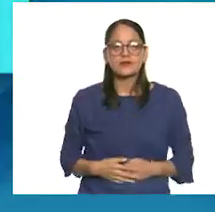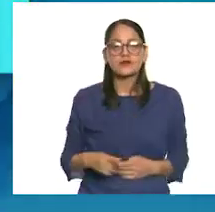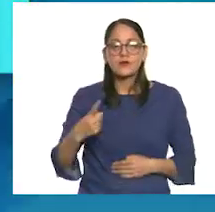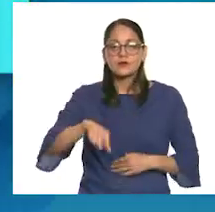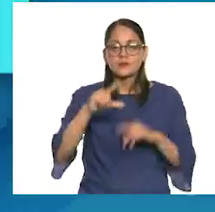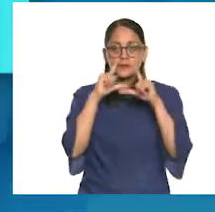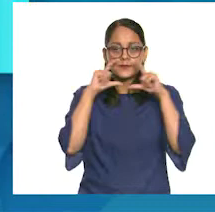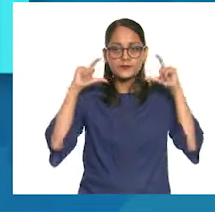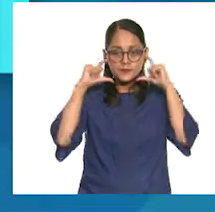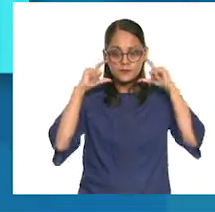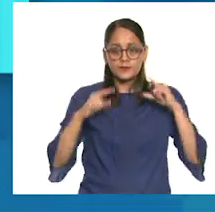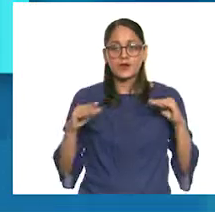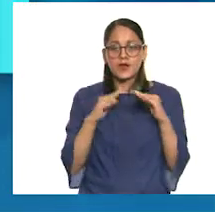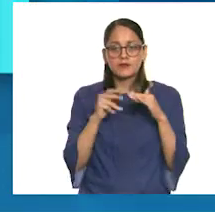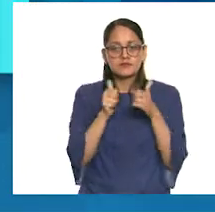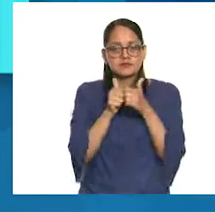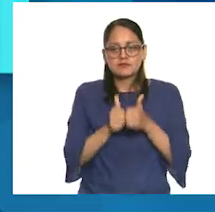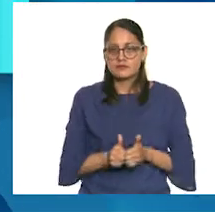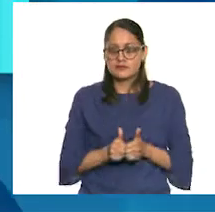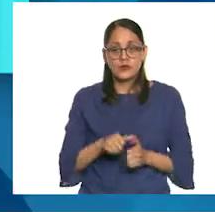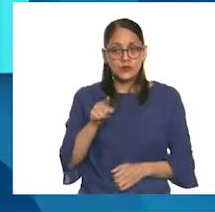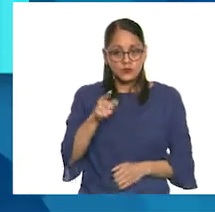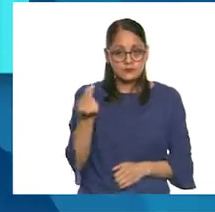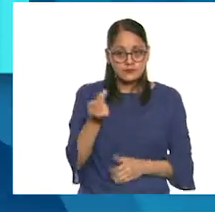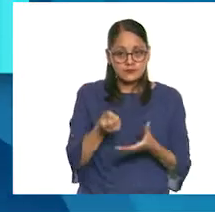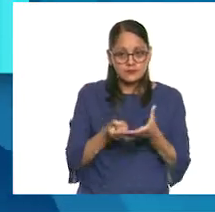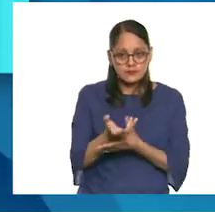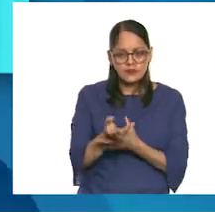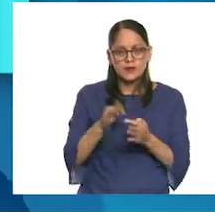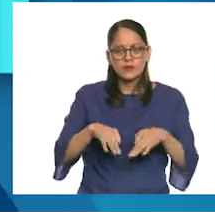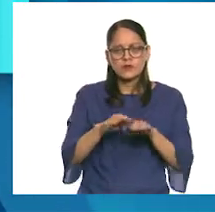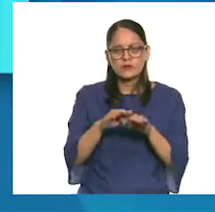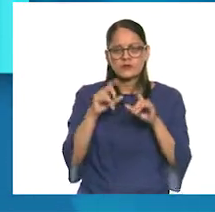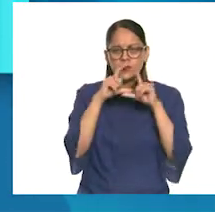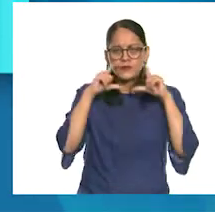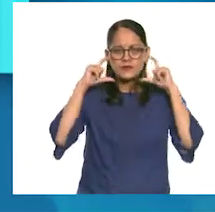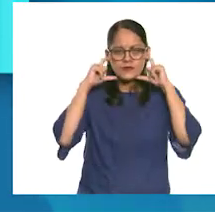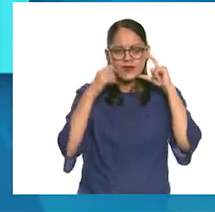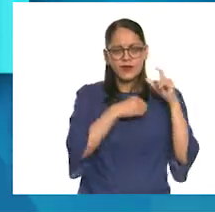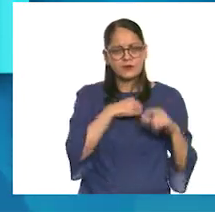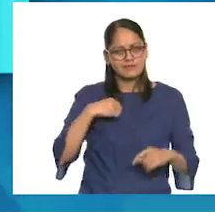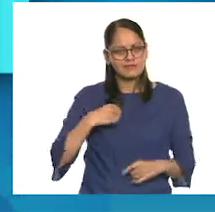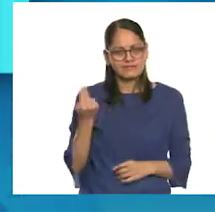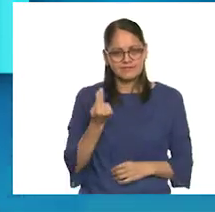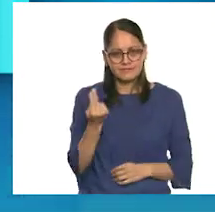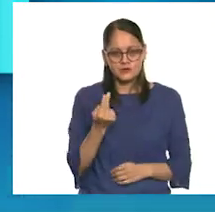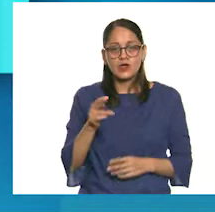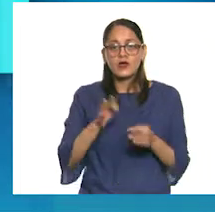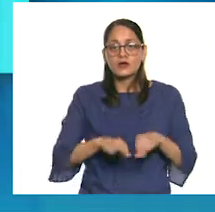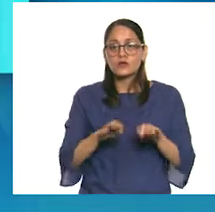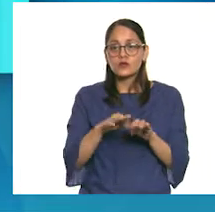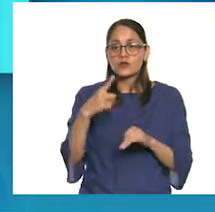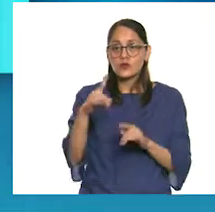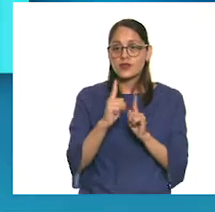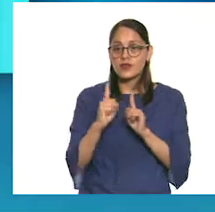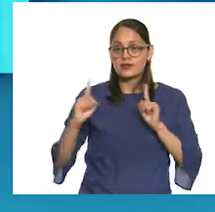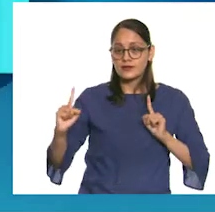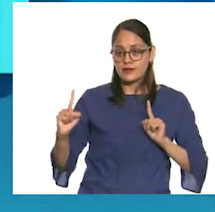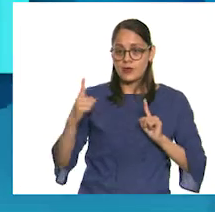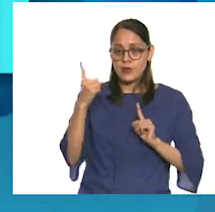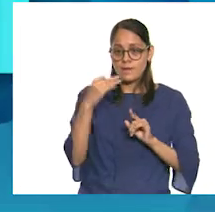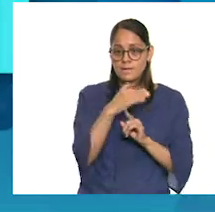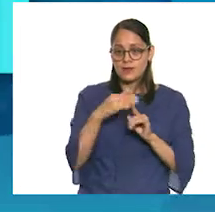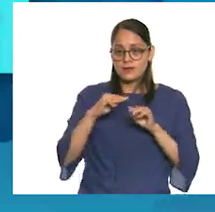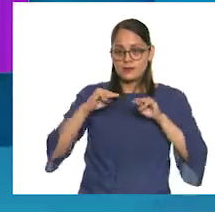Utiliza cubrebocas. No salgas de casa. Si tienes que hacerlo, recuerda que es obligatorio utilizarlo. Mantén una distancia mínima de un